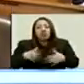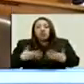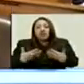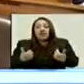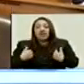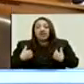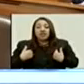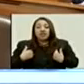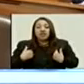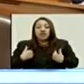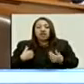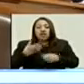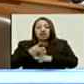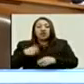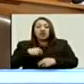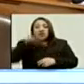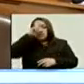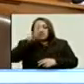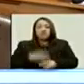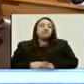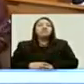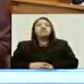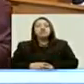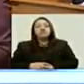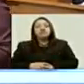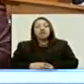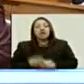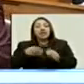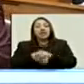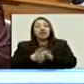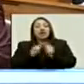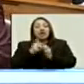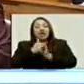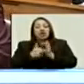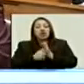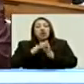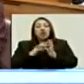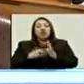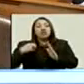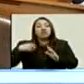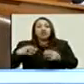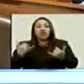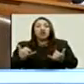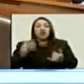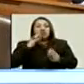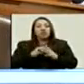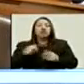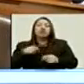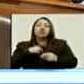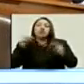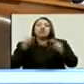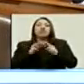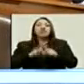sujeto activo de nuestra República. Dentro del articulado del Código Civil actualmente